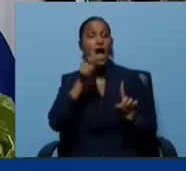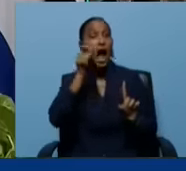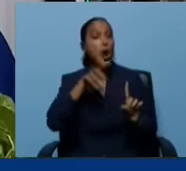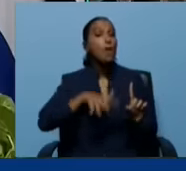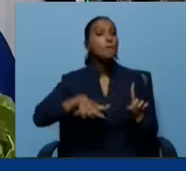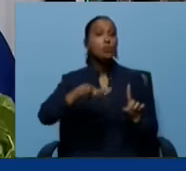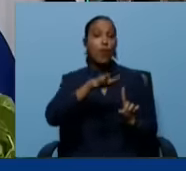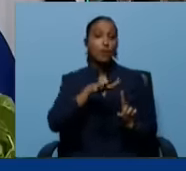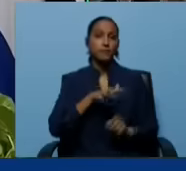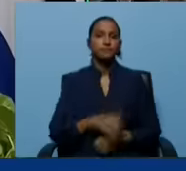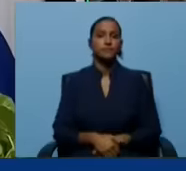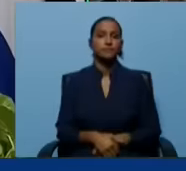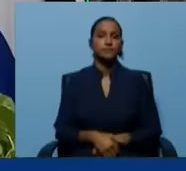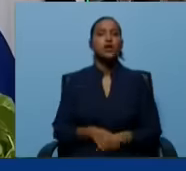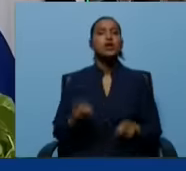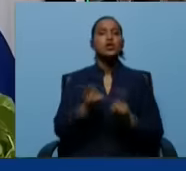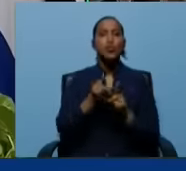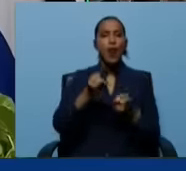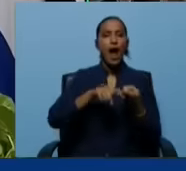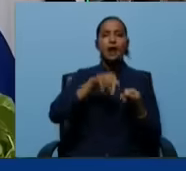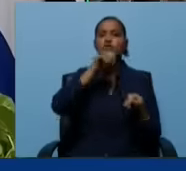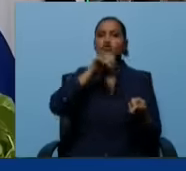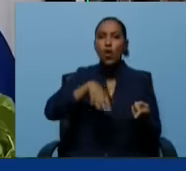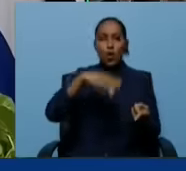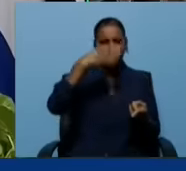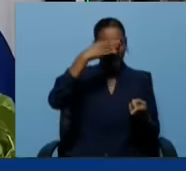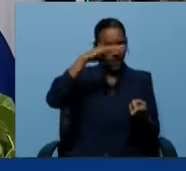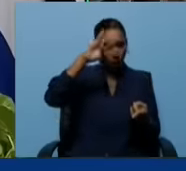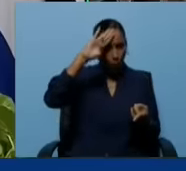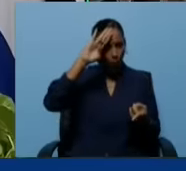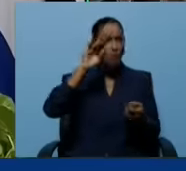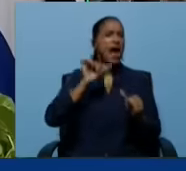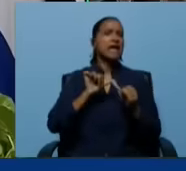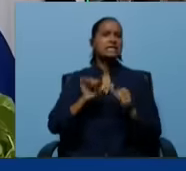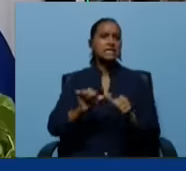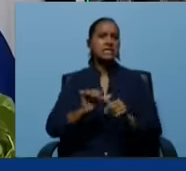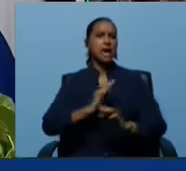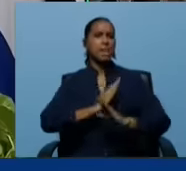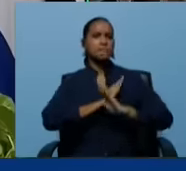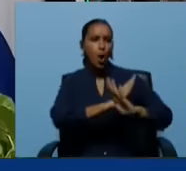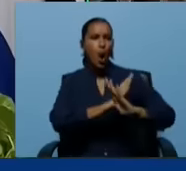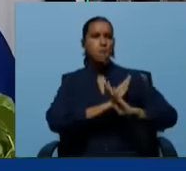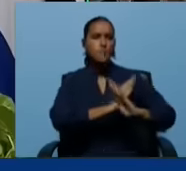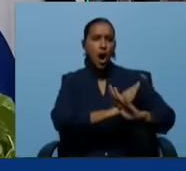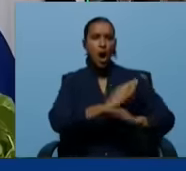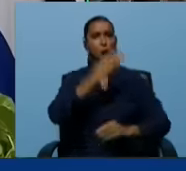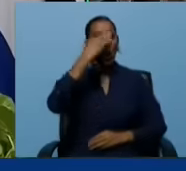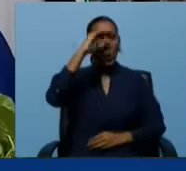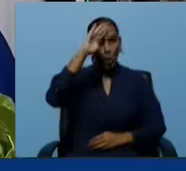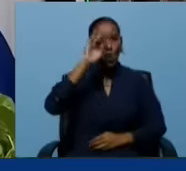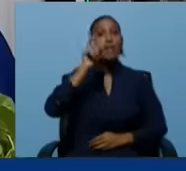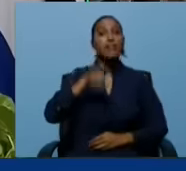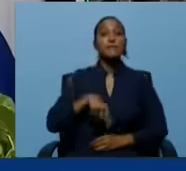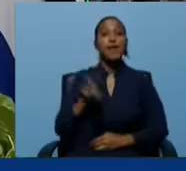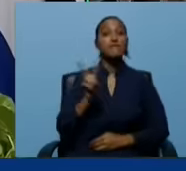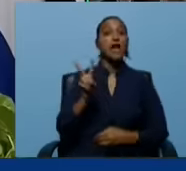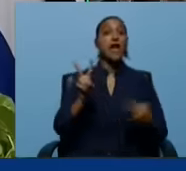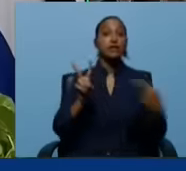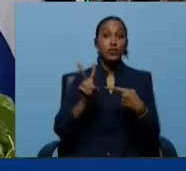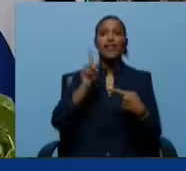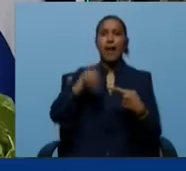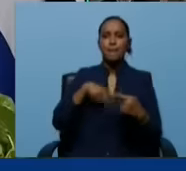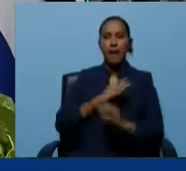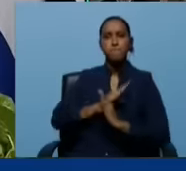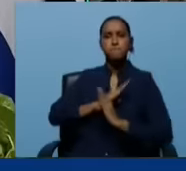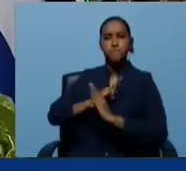con las que le han aplicado a Cuba y le siguen aplicando a Cuba, con las que le han aplicado a Venezuela y le siguen aplicando a Venezuela, con las que le